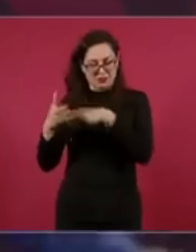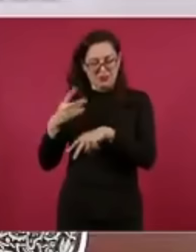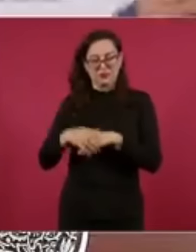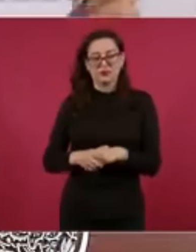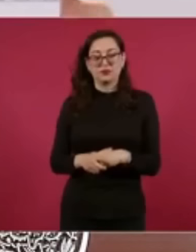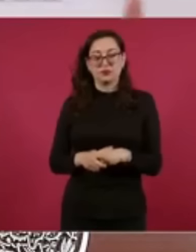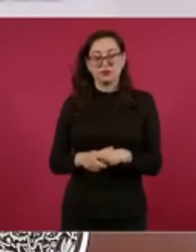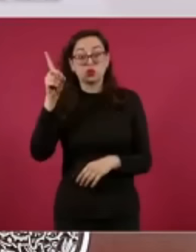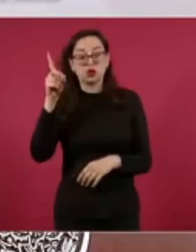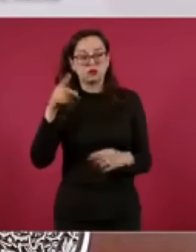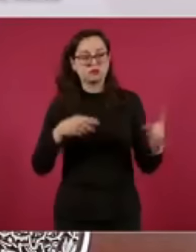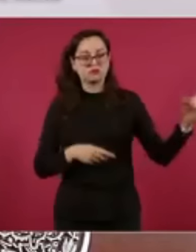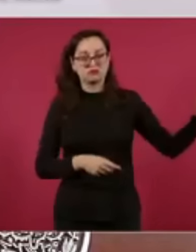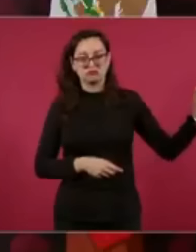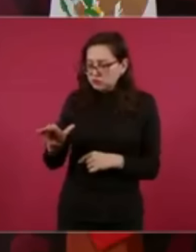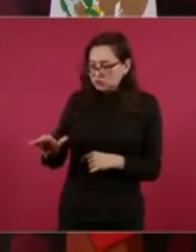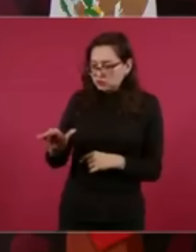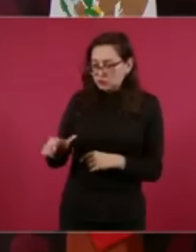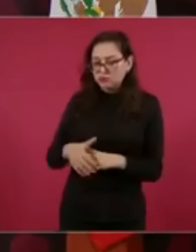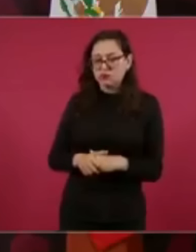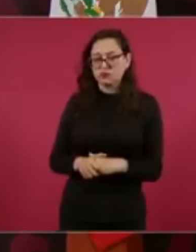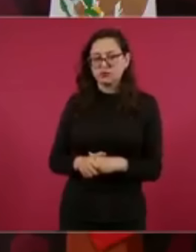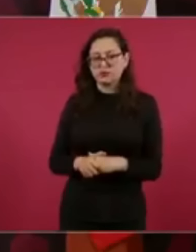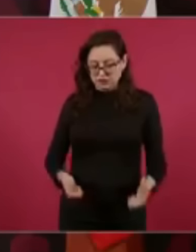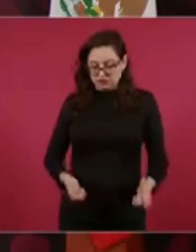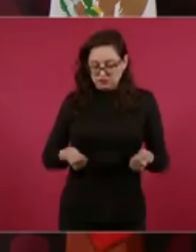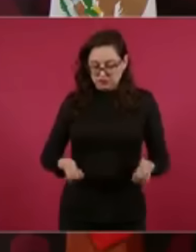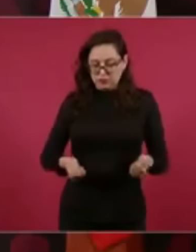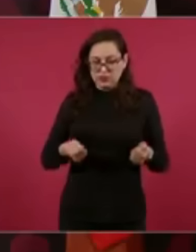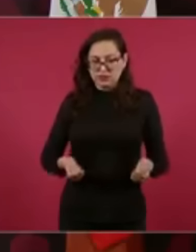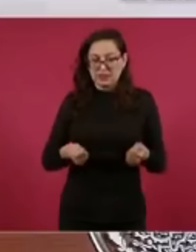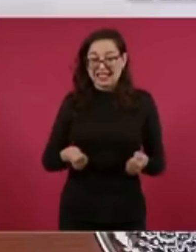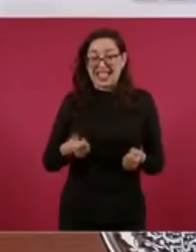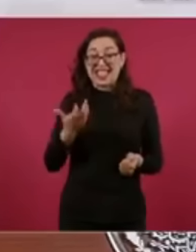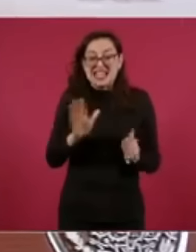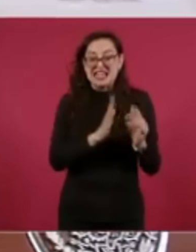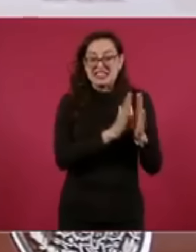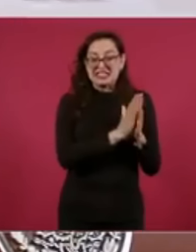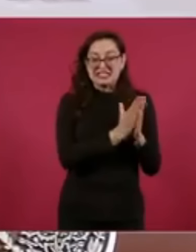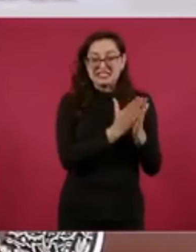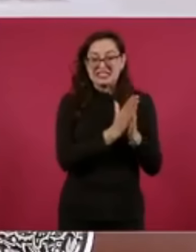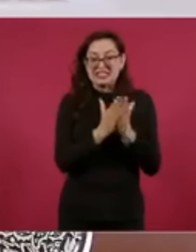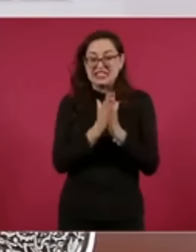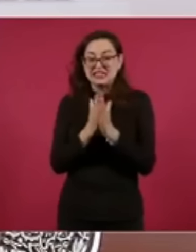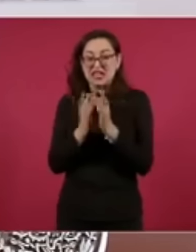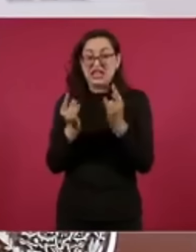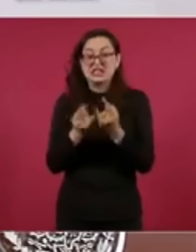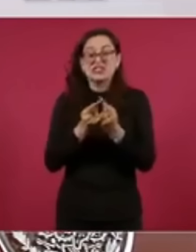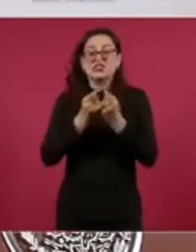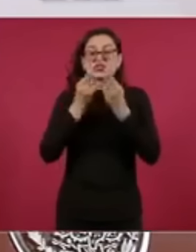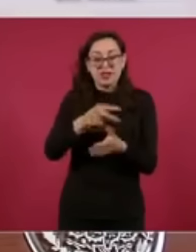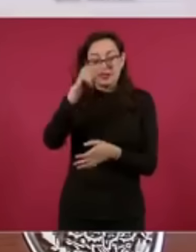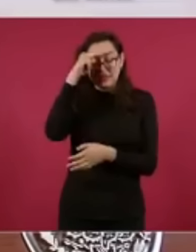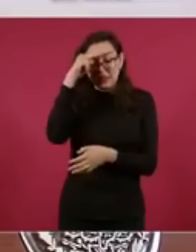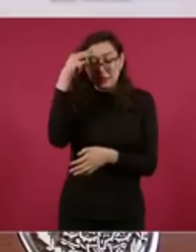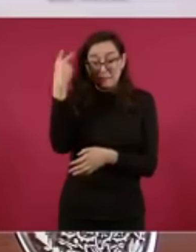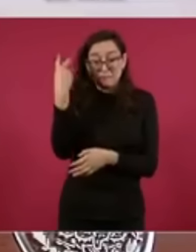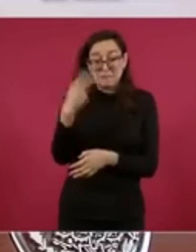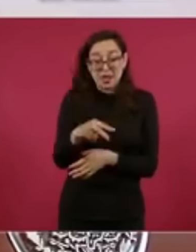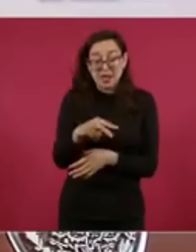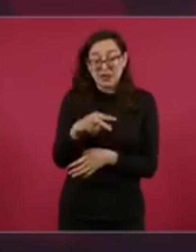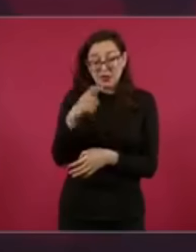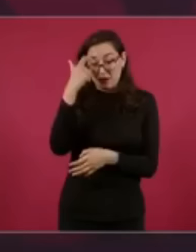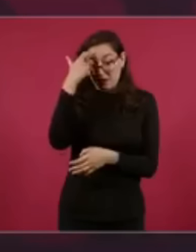Y me fue a ver el dueño con un morral, con los 10 tomos de Historia de la Ciudad de México que